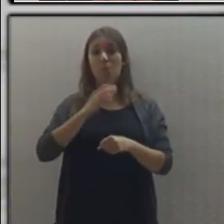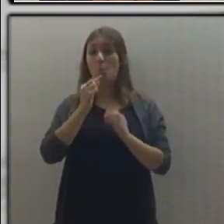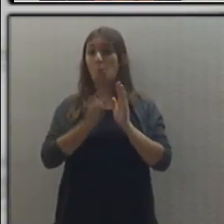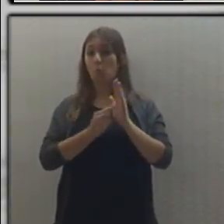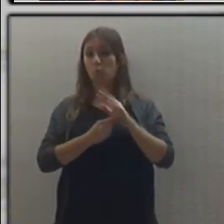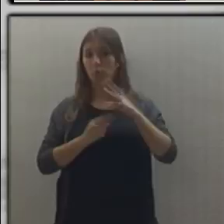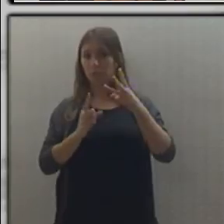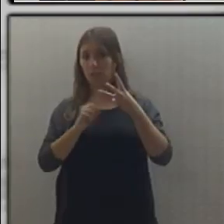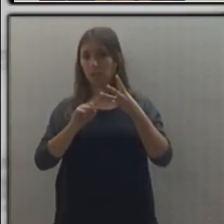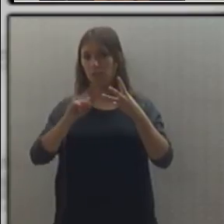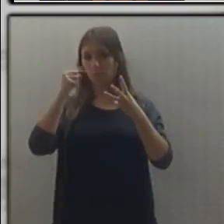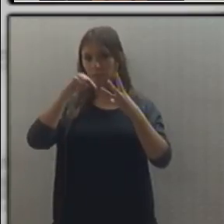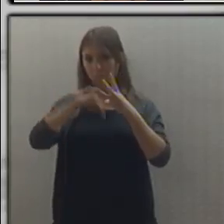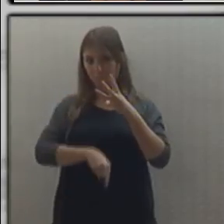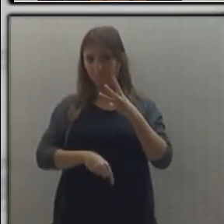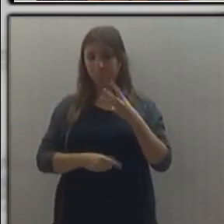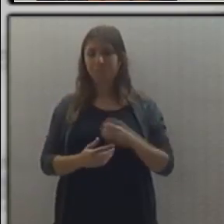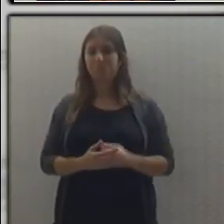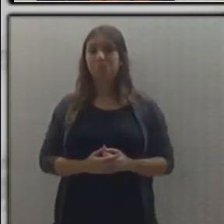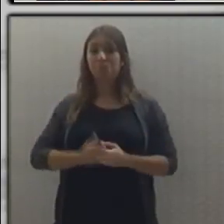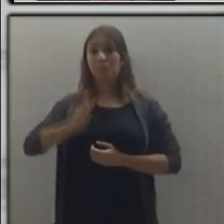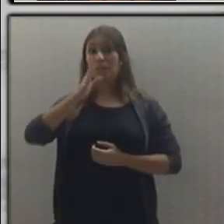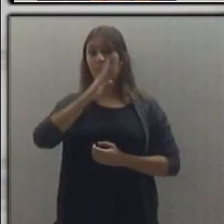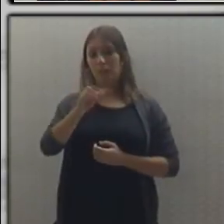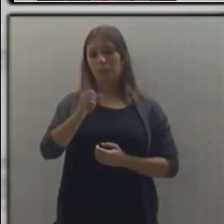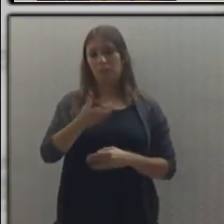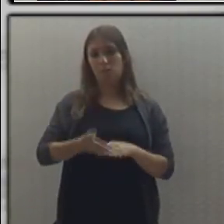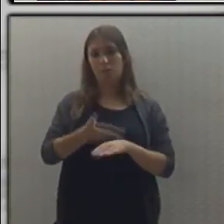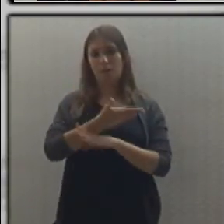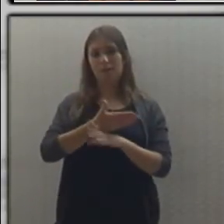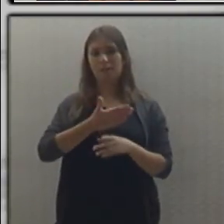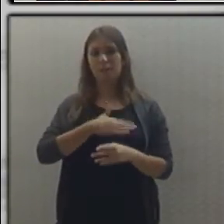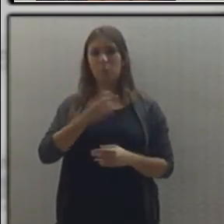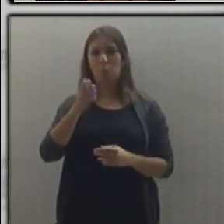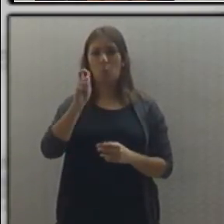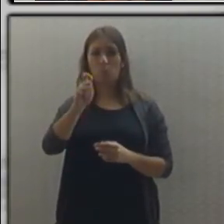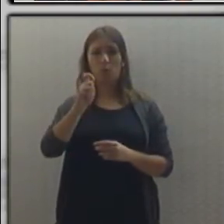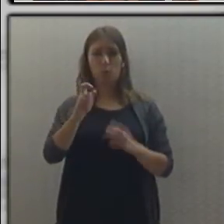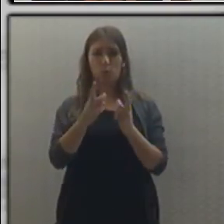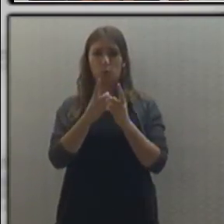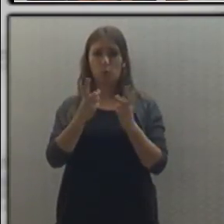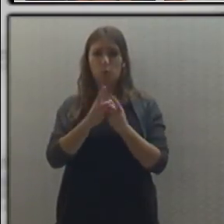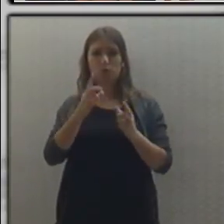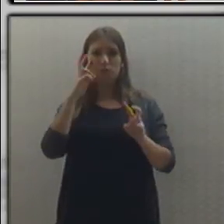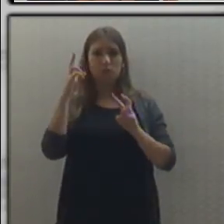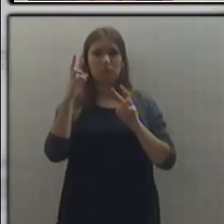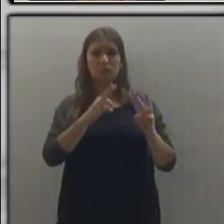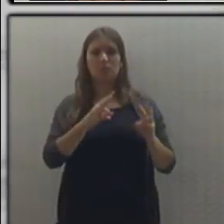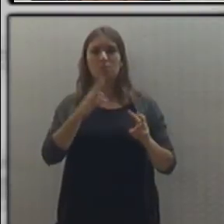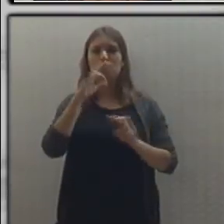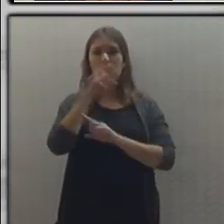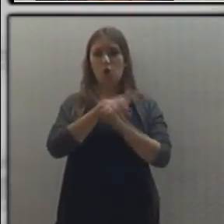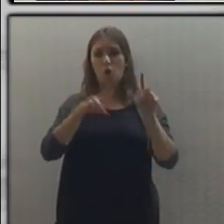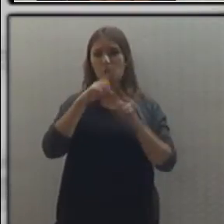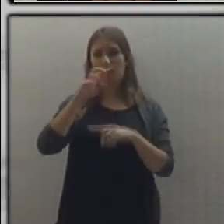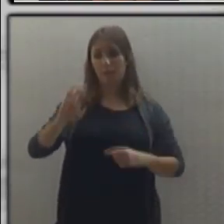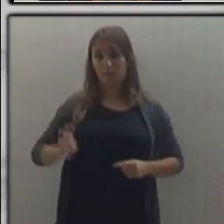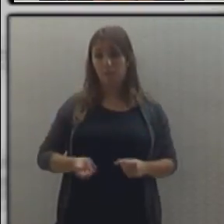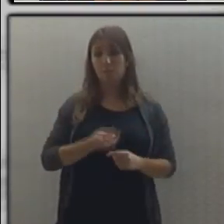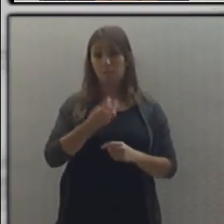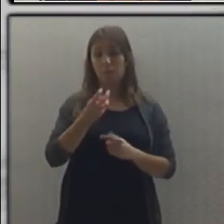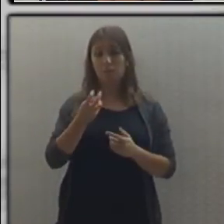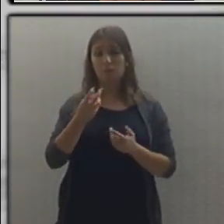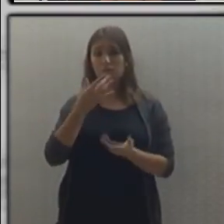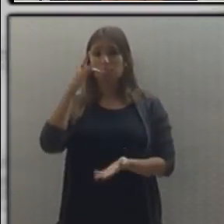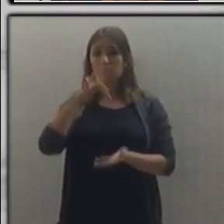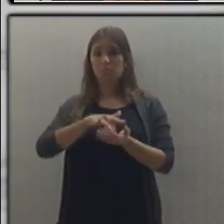punto. Antes de empezar a explicarlos, me gustaría dedicarle unos minutos a observar una serie de problemáticas que